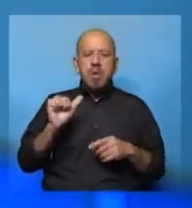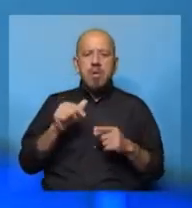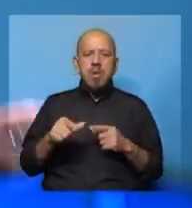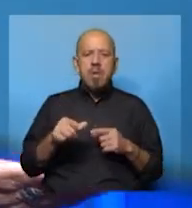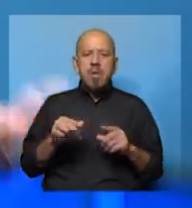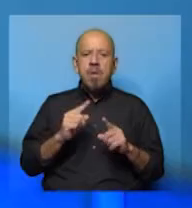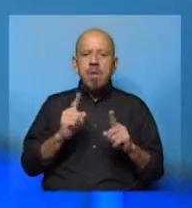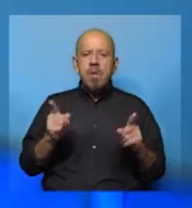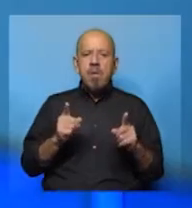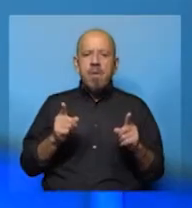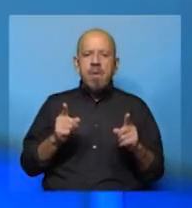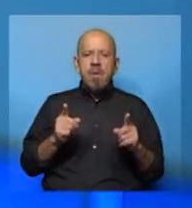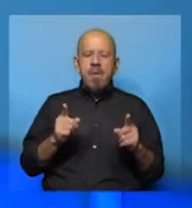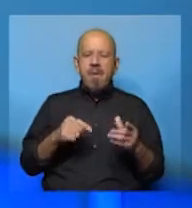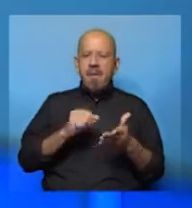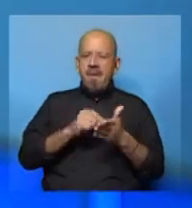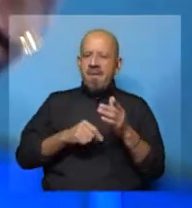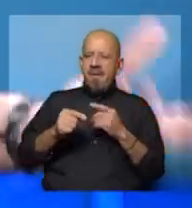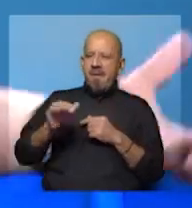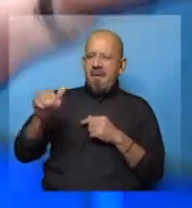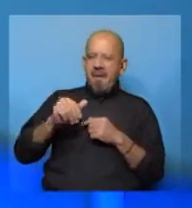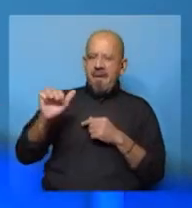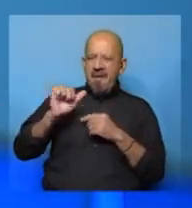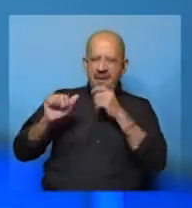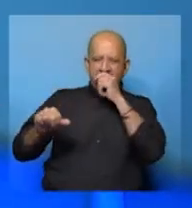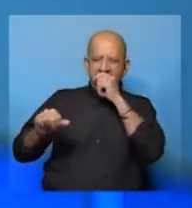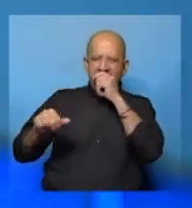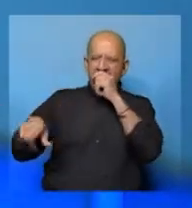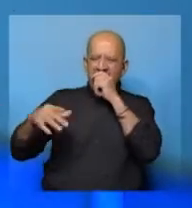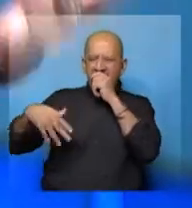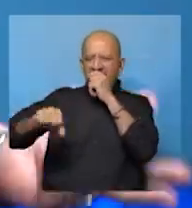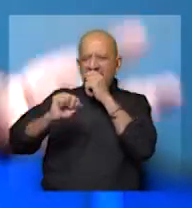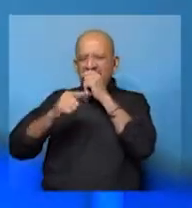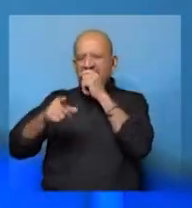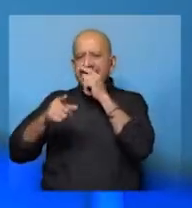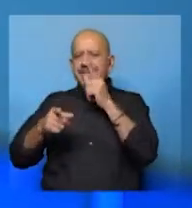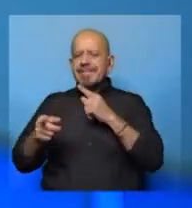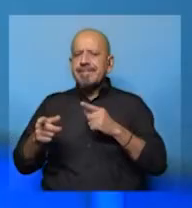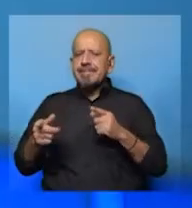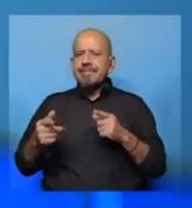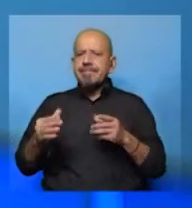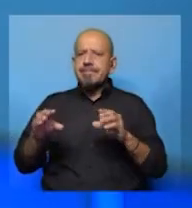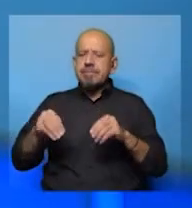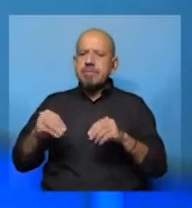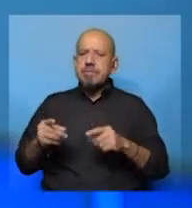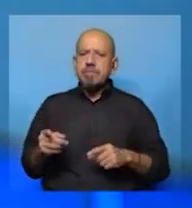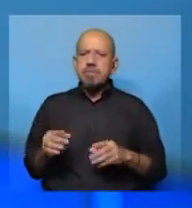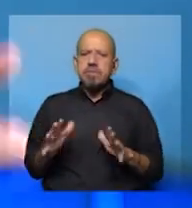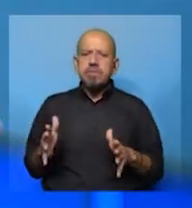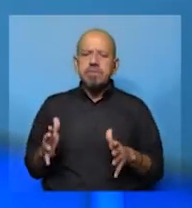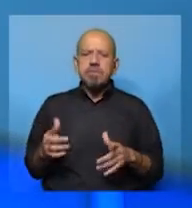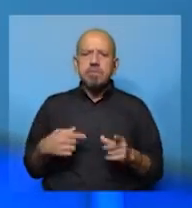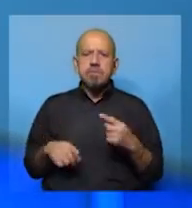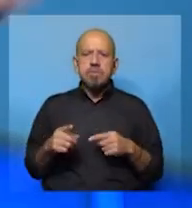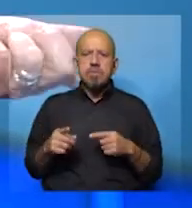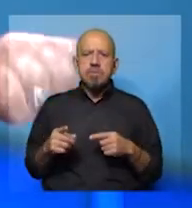no contrataban eh a una empresa para que les retirara su residuo eh y por lo